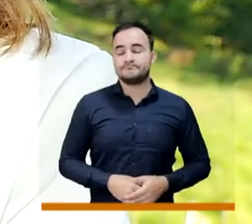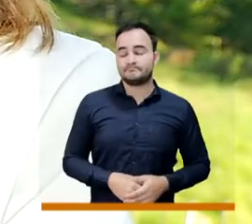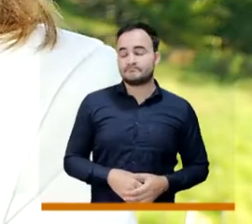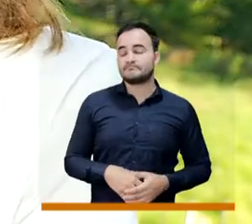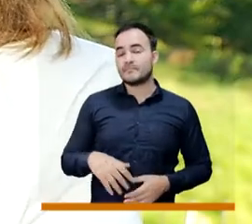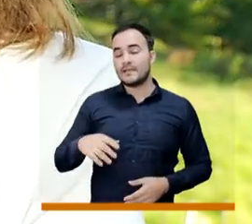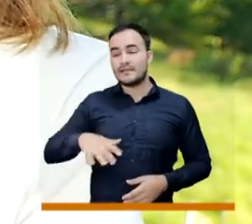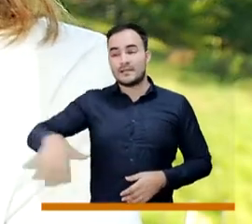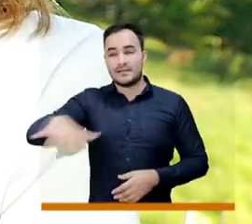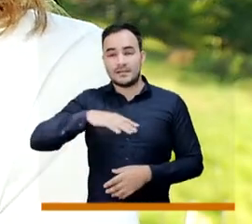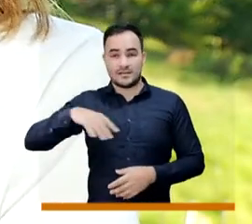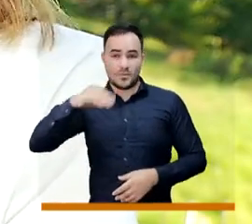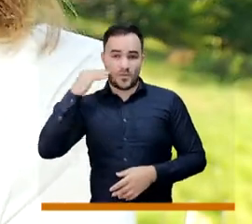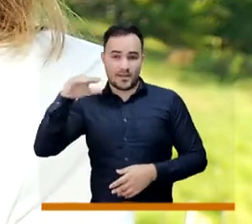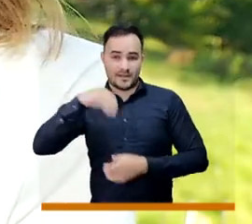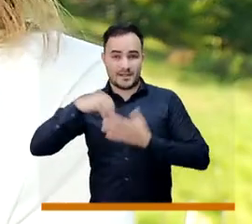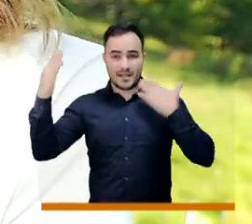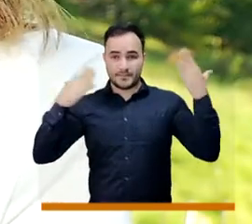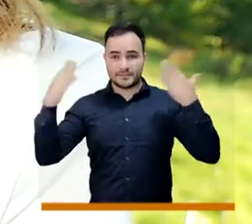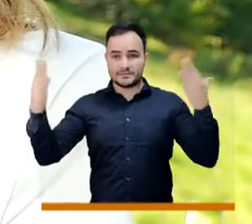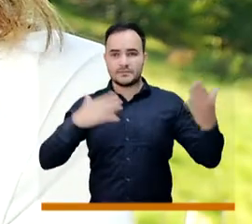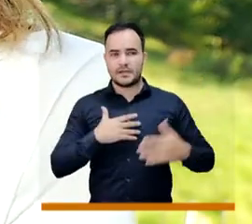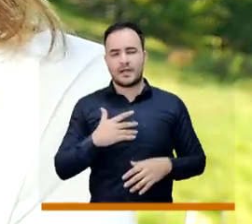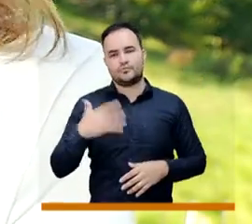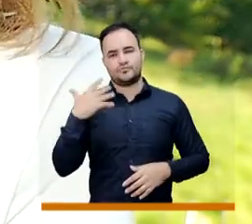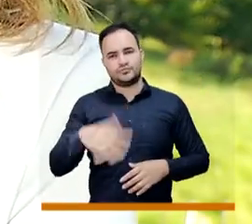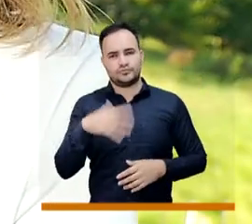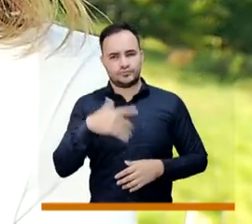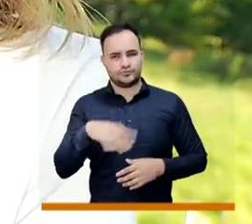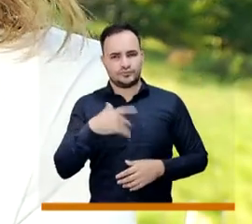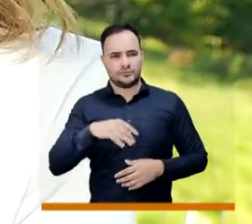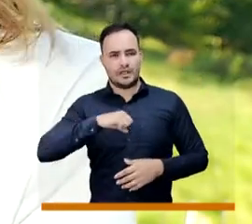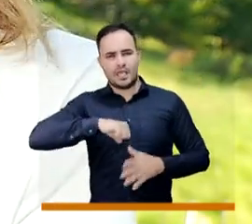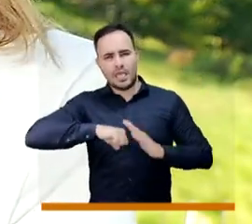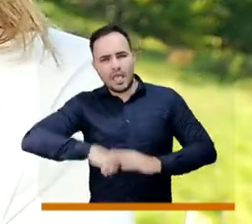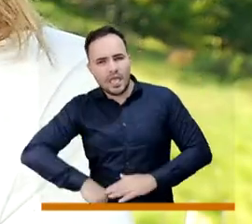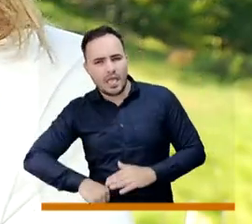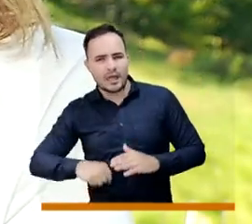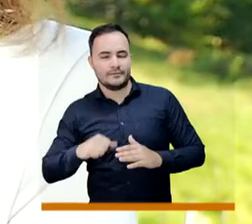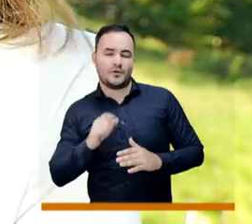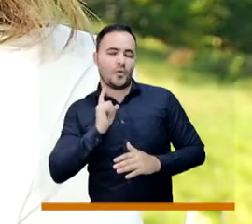estamos más sometidas al ámbito de lo privado, ¿cierto? Al ámbito